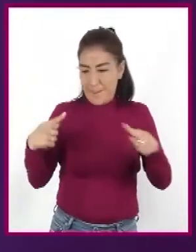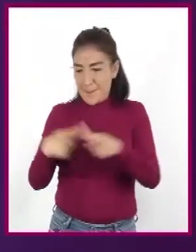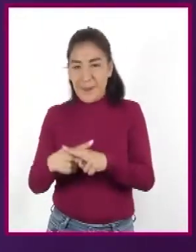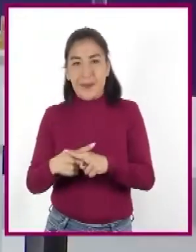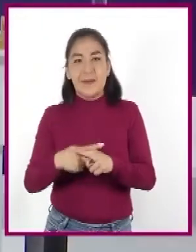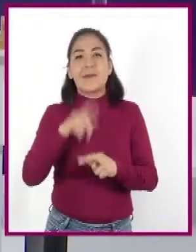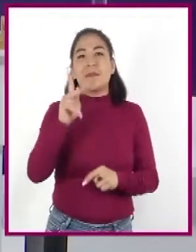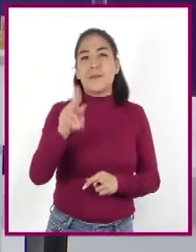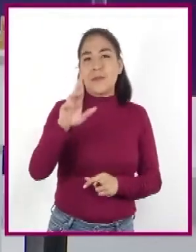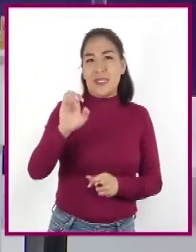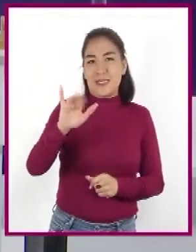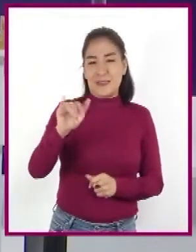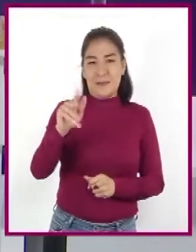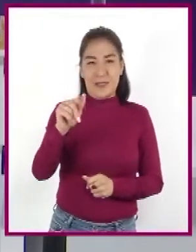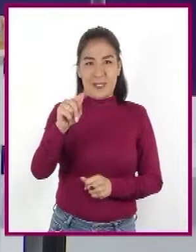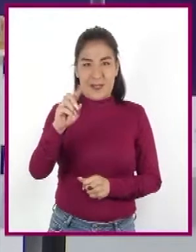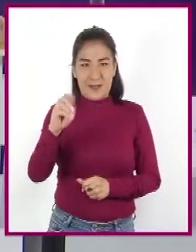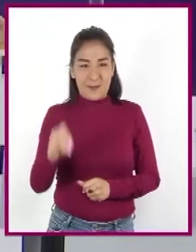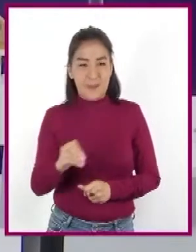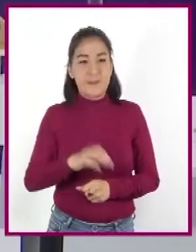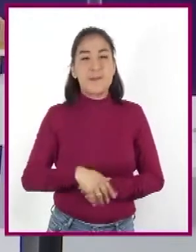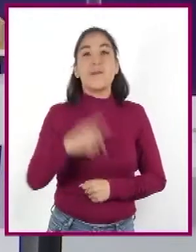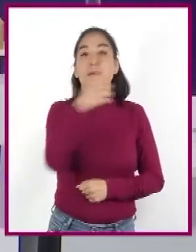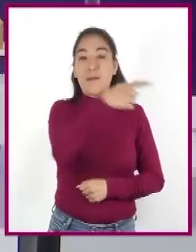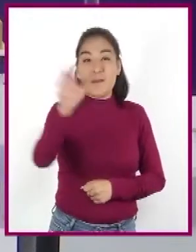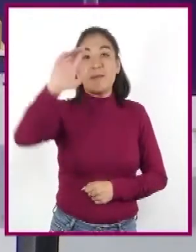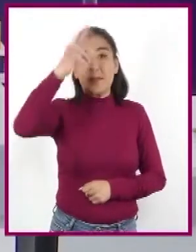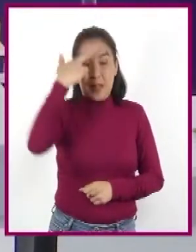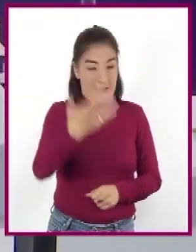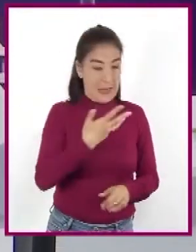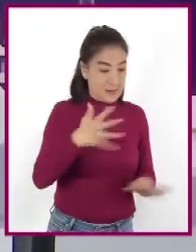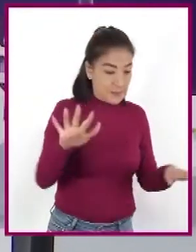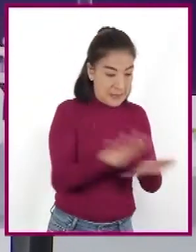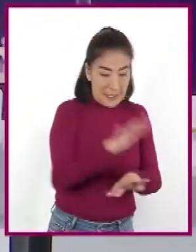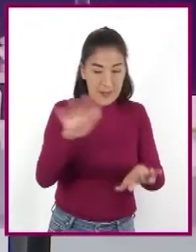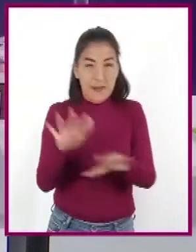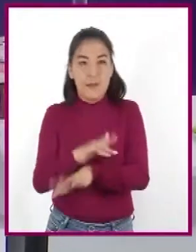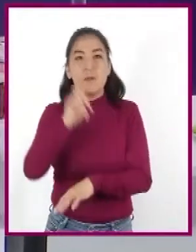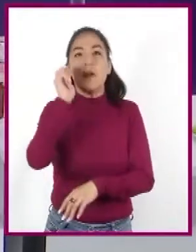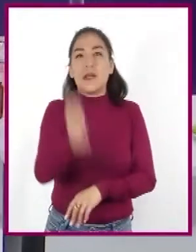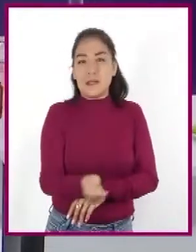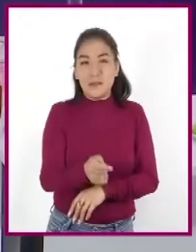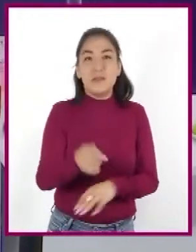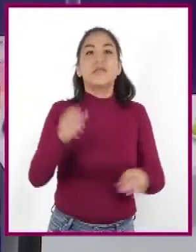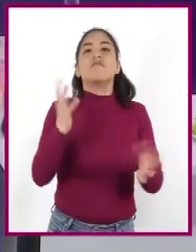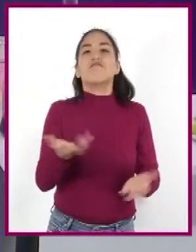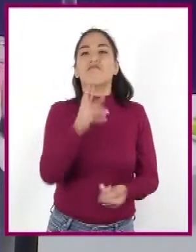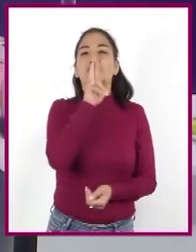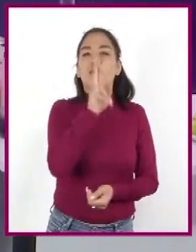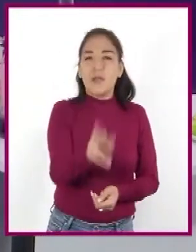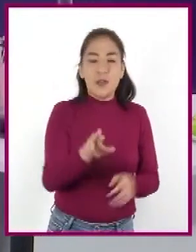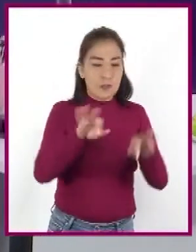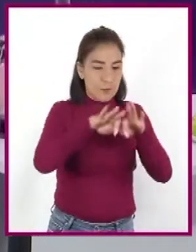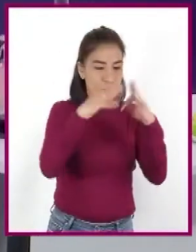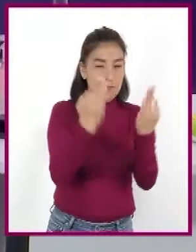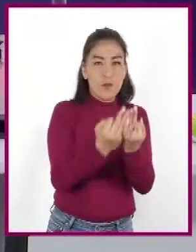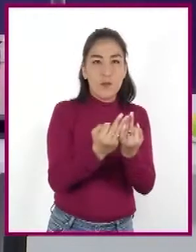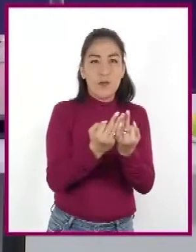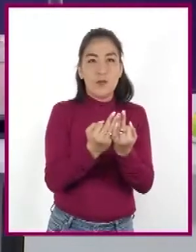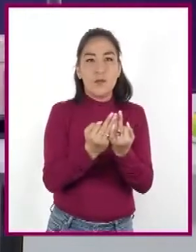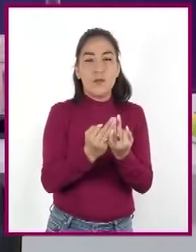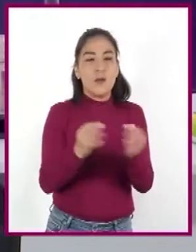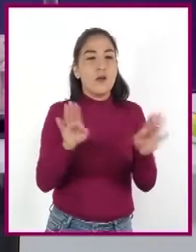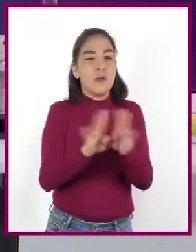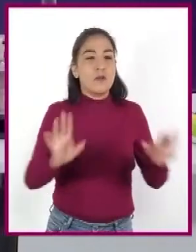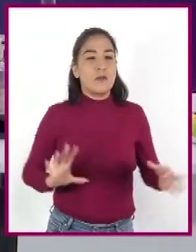precipitado. Recuerden que existen reacciones de precipitación que dan como resultado la formación de un